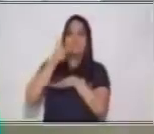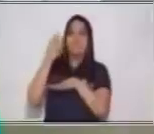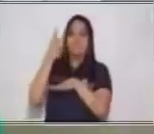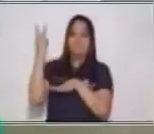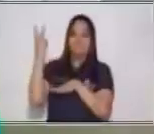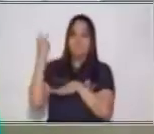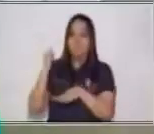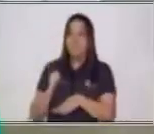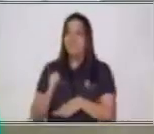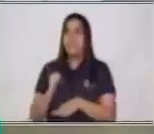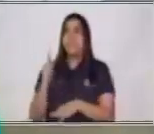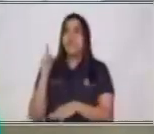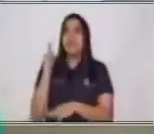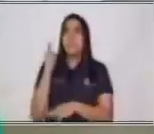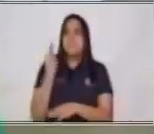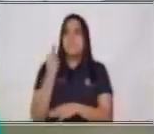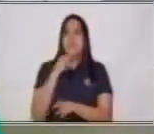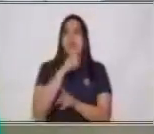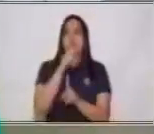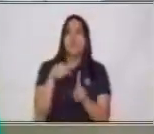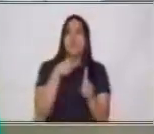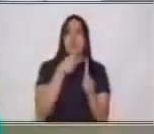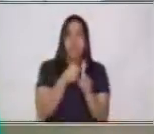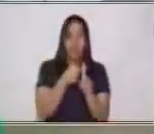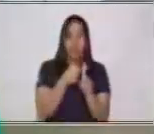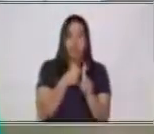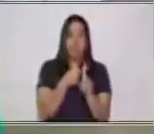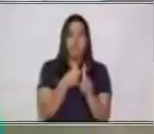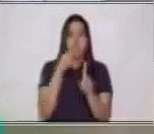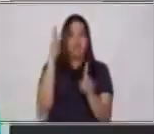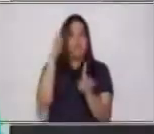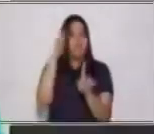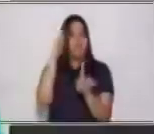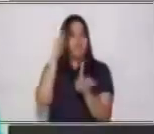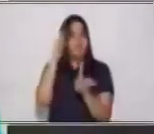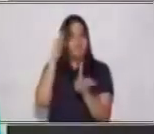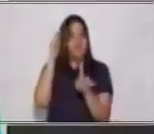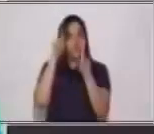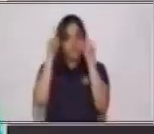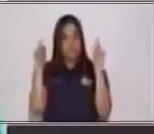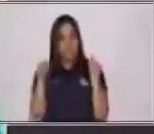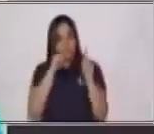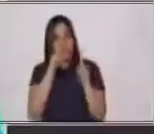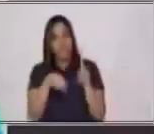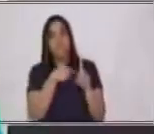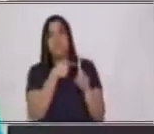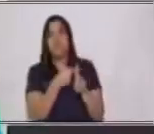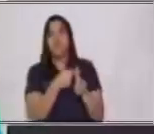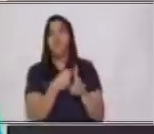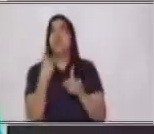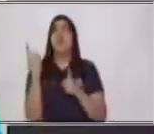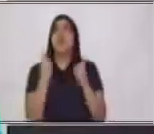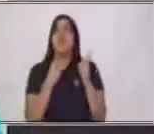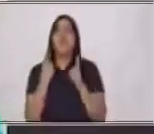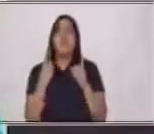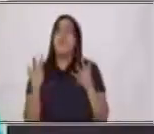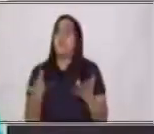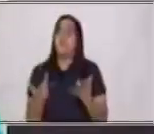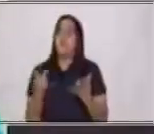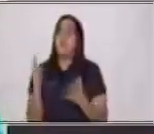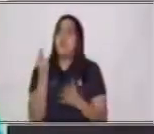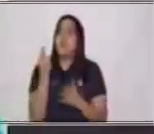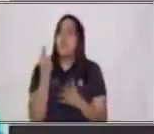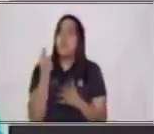queda primero la suma de las raíces. ¿Cuáles serán nuestras raíces?